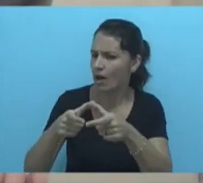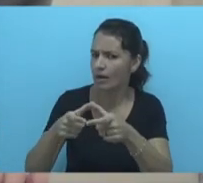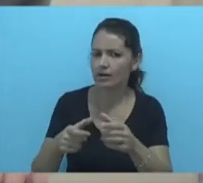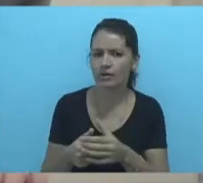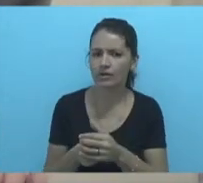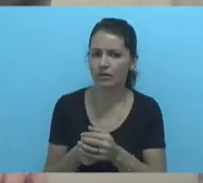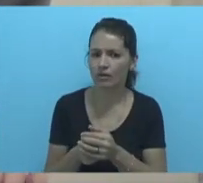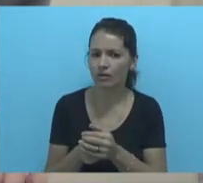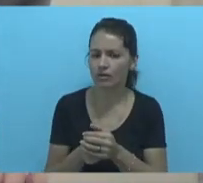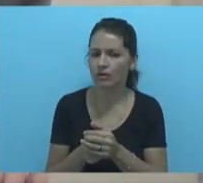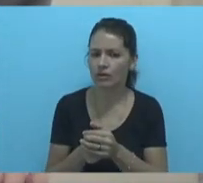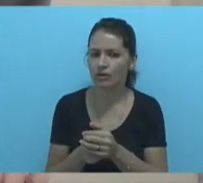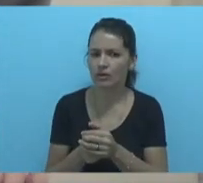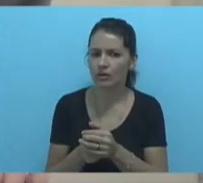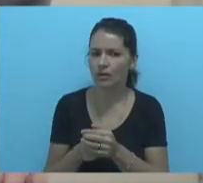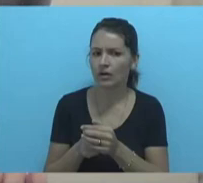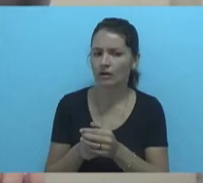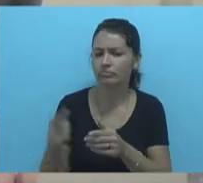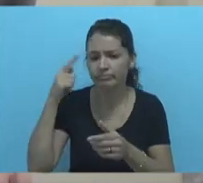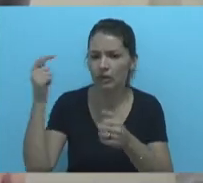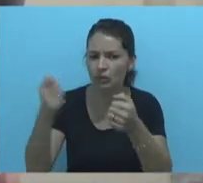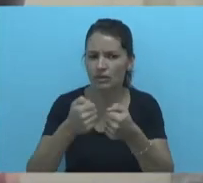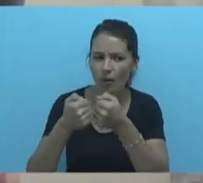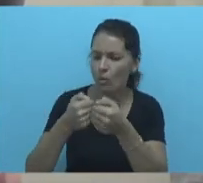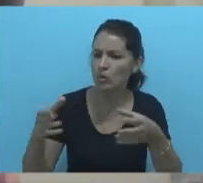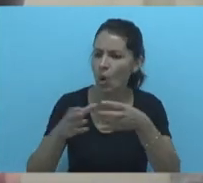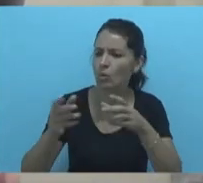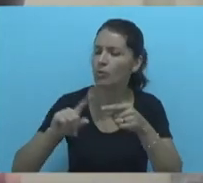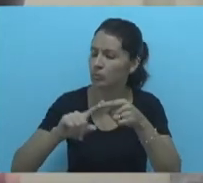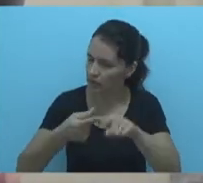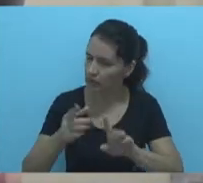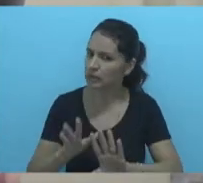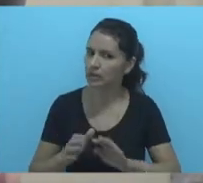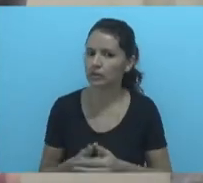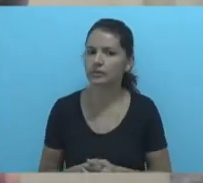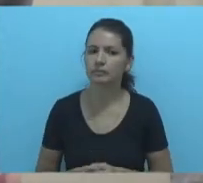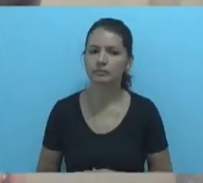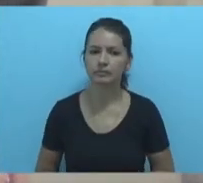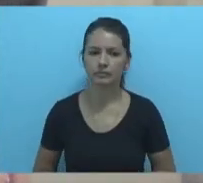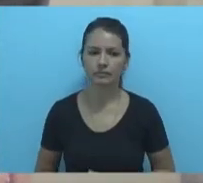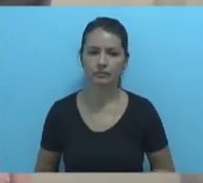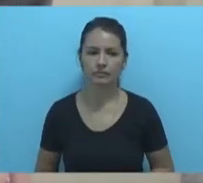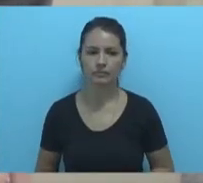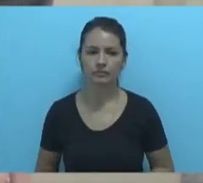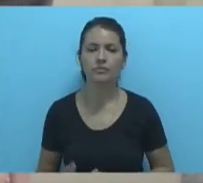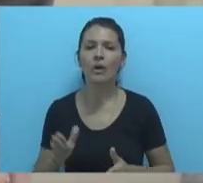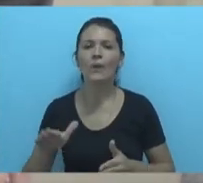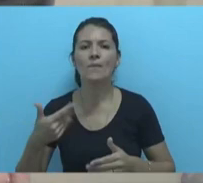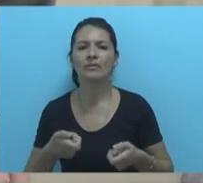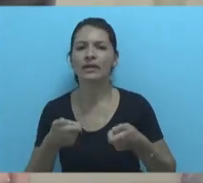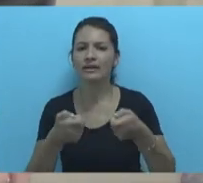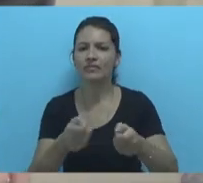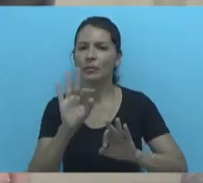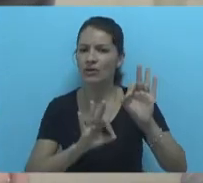anterior y nos parece muy importante que se restablezca en función de estas declaraciones. Por eso vamos a darle ingreso